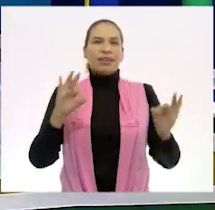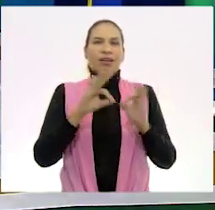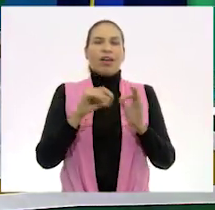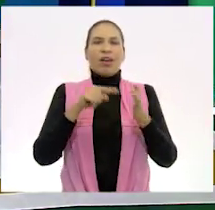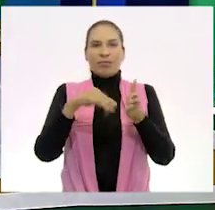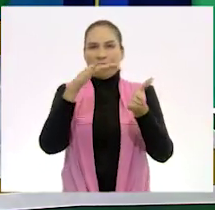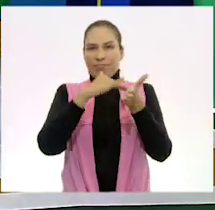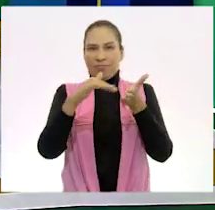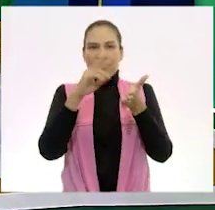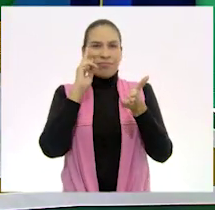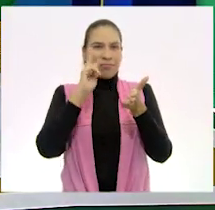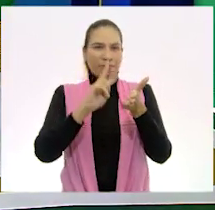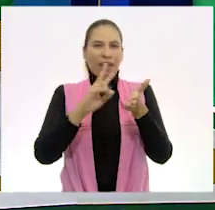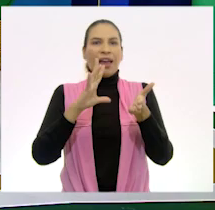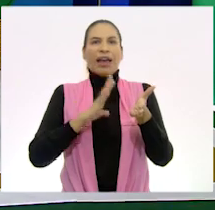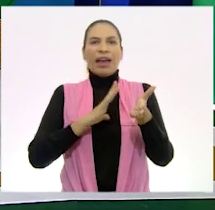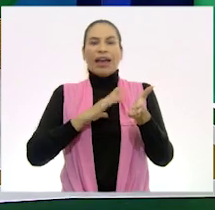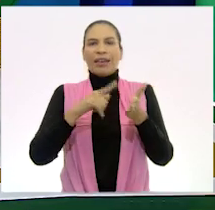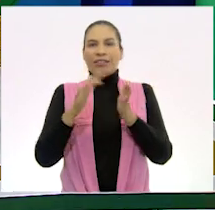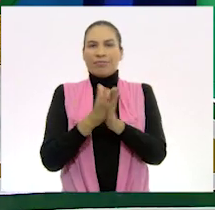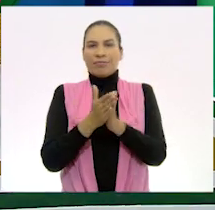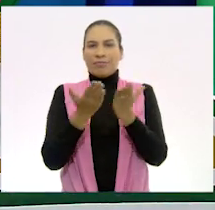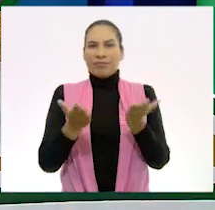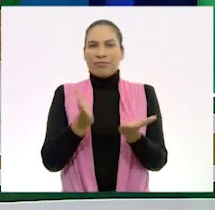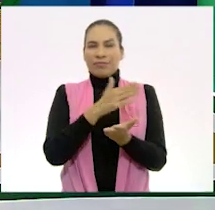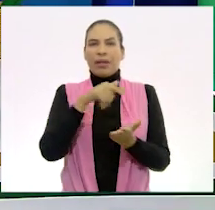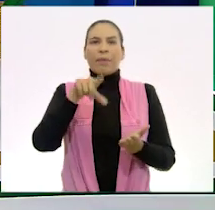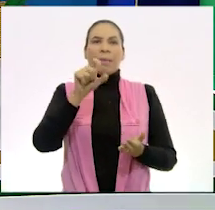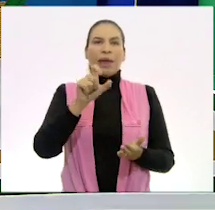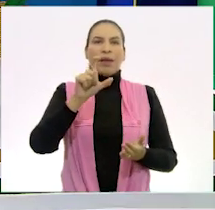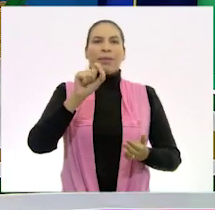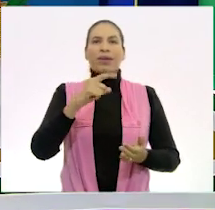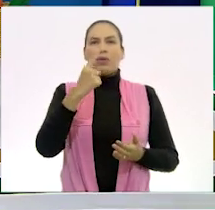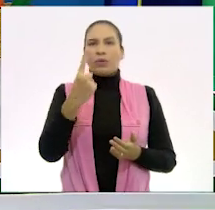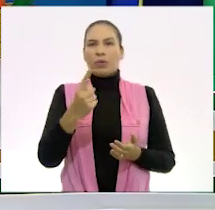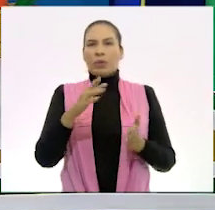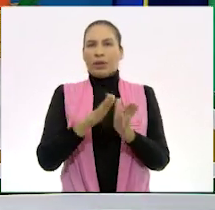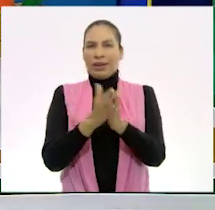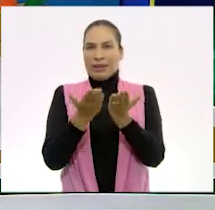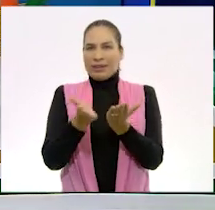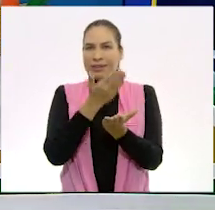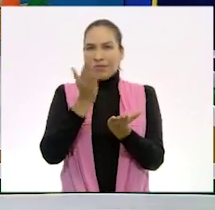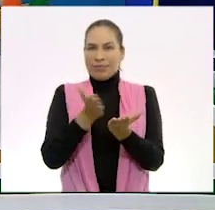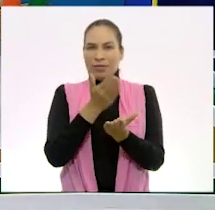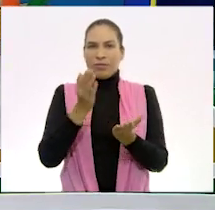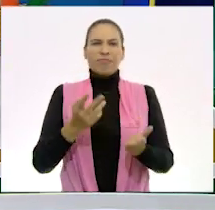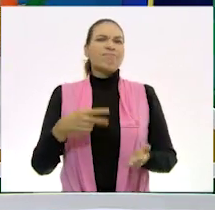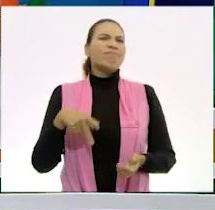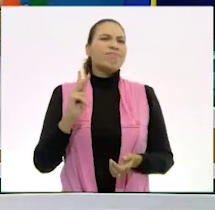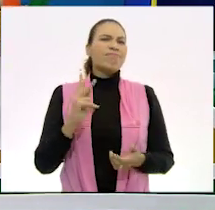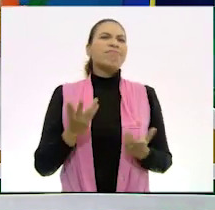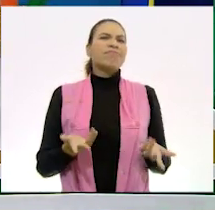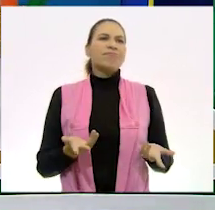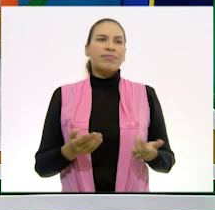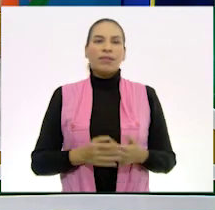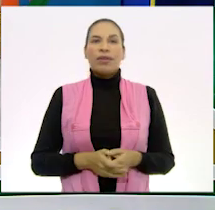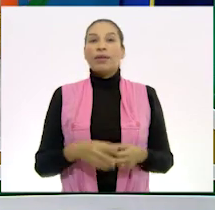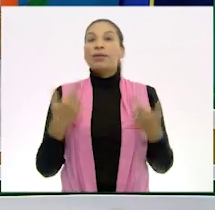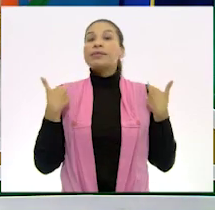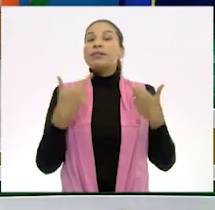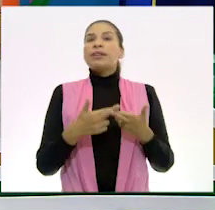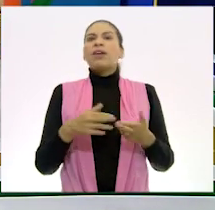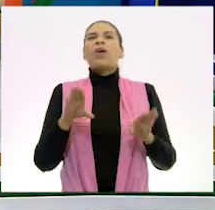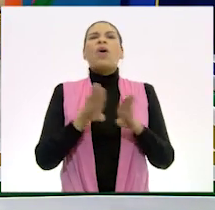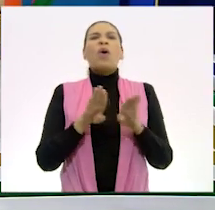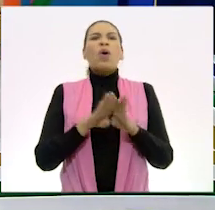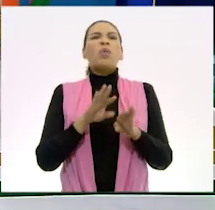texto que vamos a encontrar en la página 20 y 21 de nuestro libro. Pero... Maestra, ¿pero